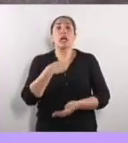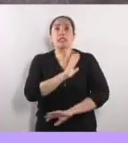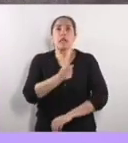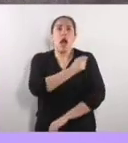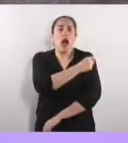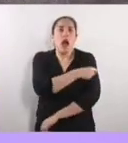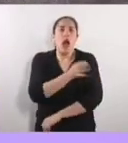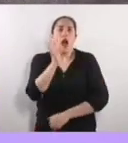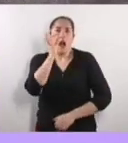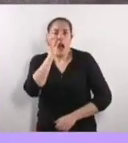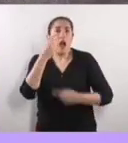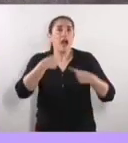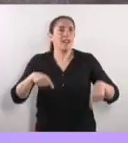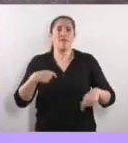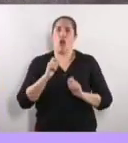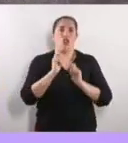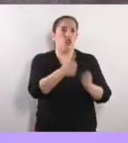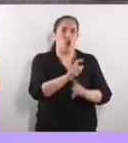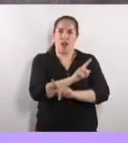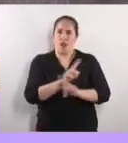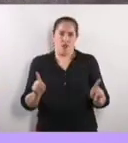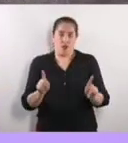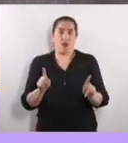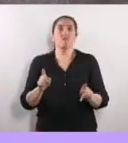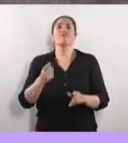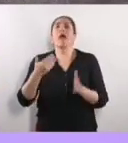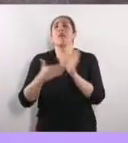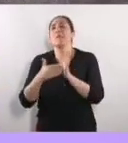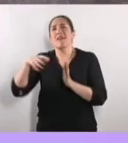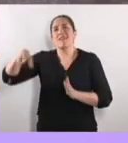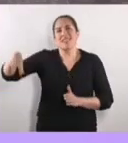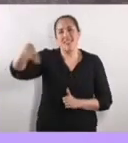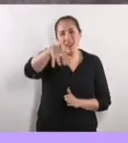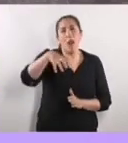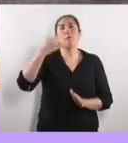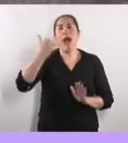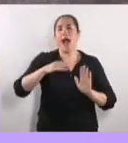pero bueno, en general podemos decir que hay algunas pautas